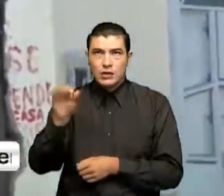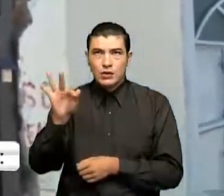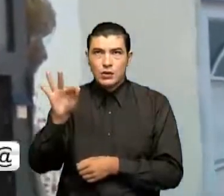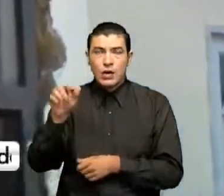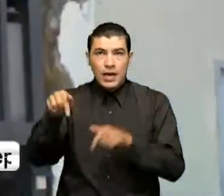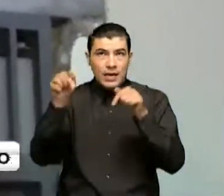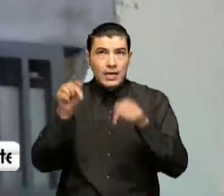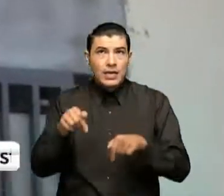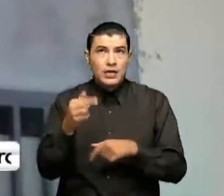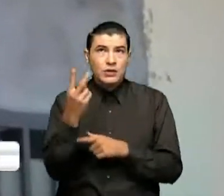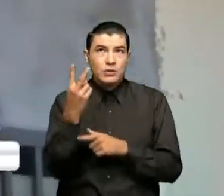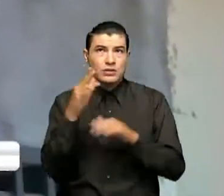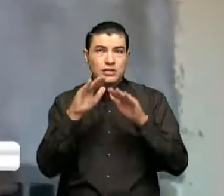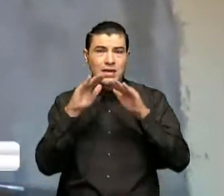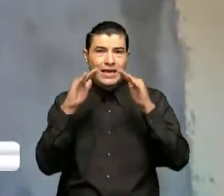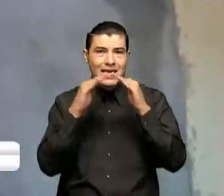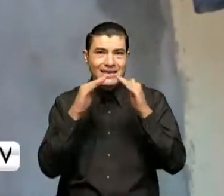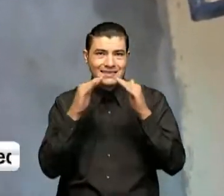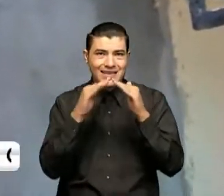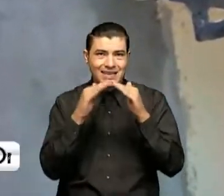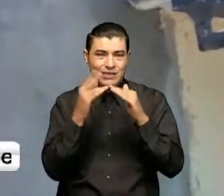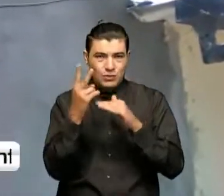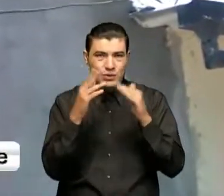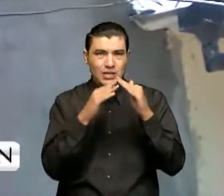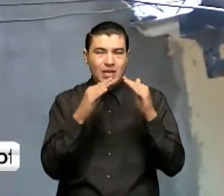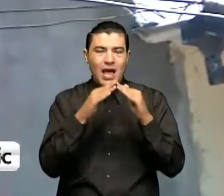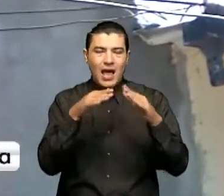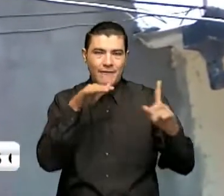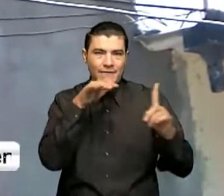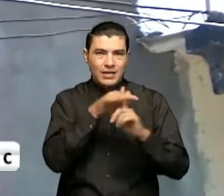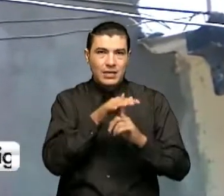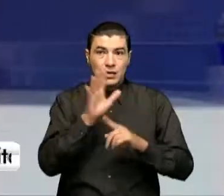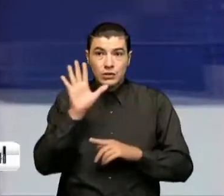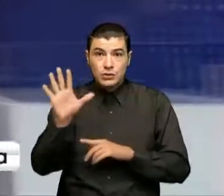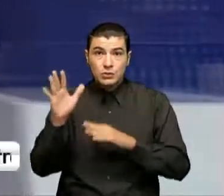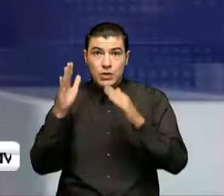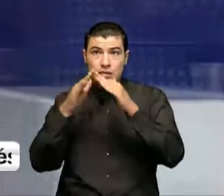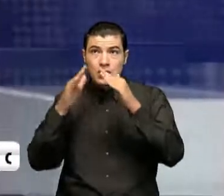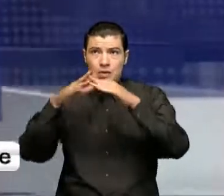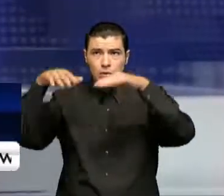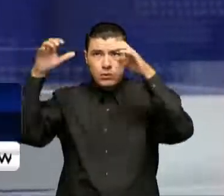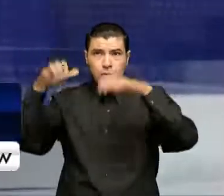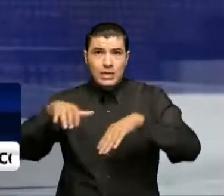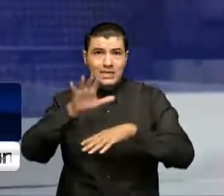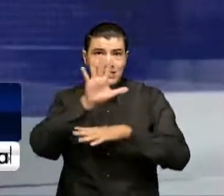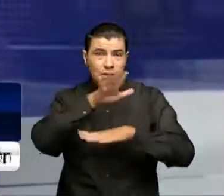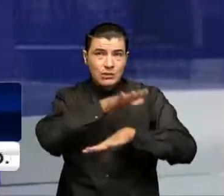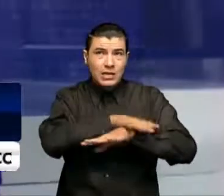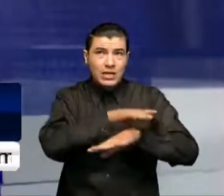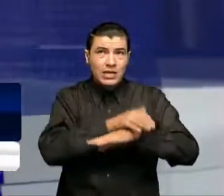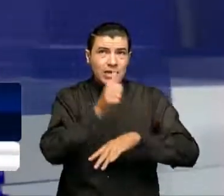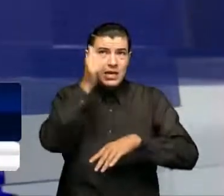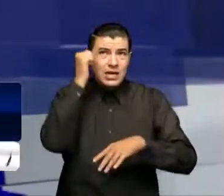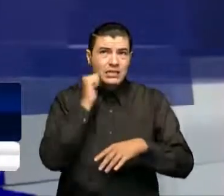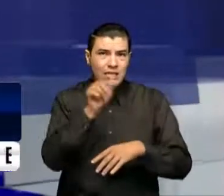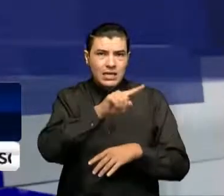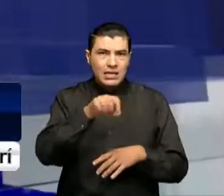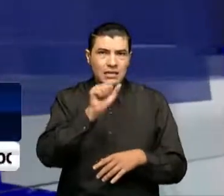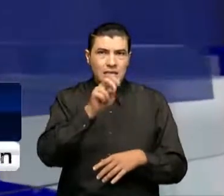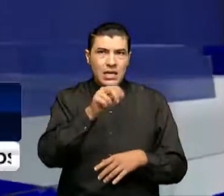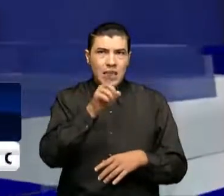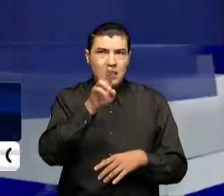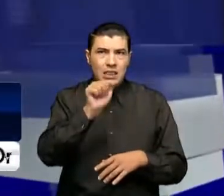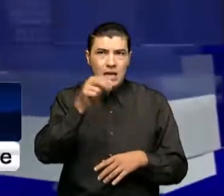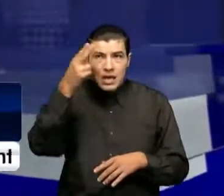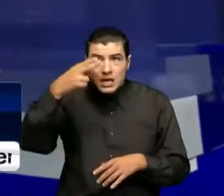damnificadas el techo fue literalmente arrancado por la borrasca hacia las cinco de la tarde del día anterior sandra y su hijo que